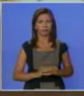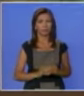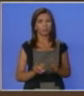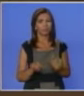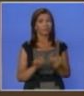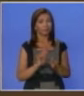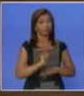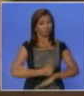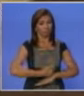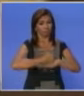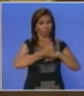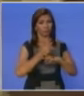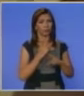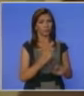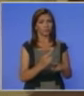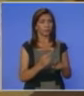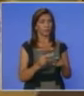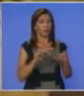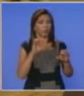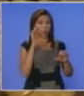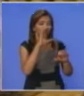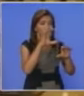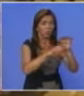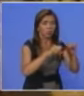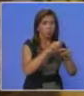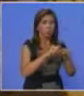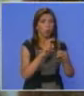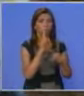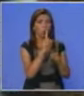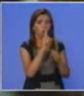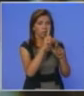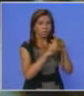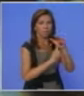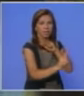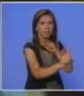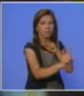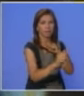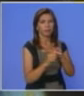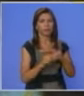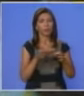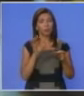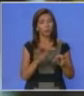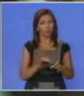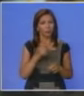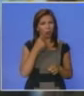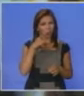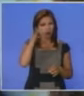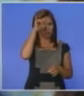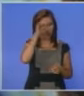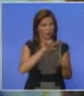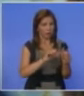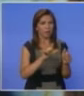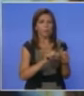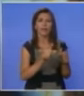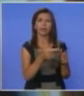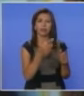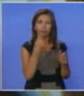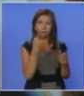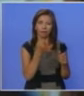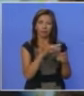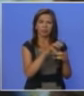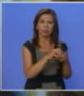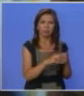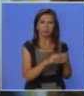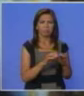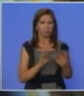operativo uno escapó, el hermano de la vaca, que se pensó había sido también capturado. Por los techos de la casa donde se escondían, se encontró el rastro de